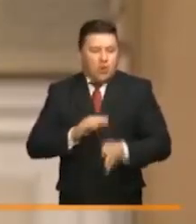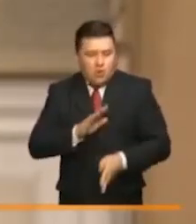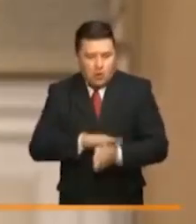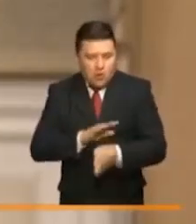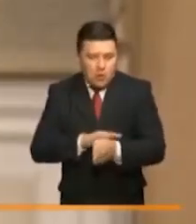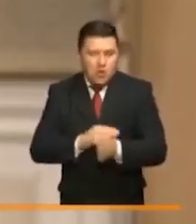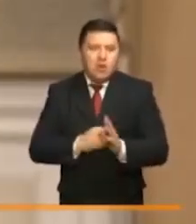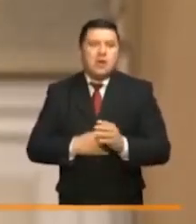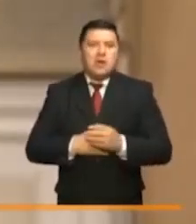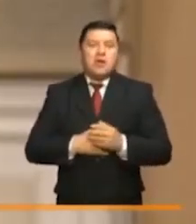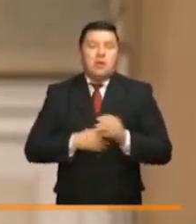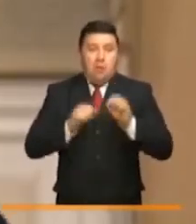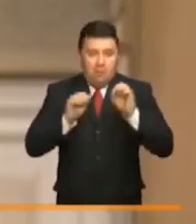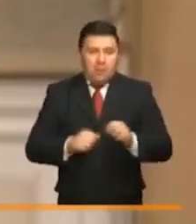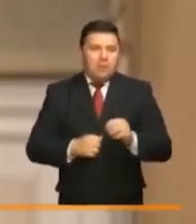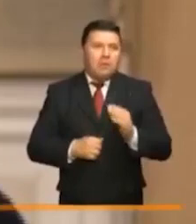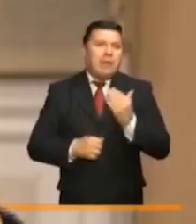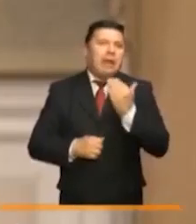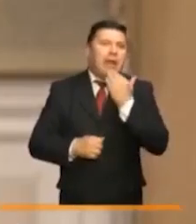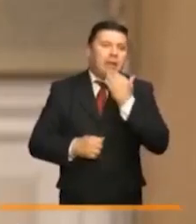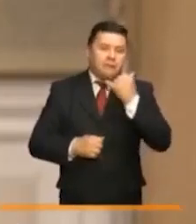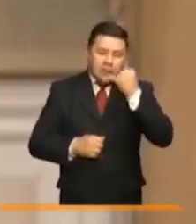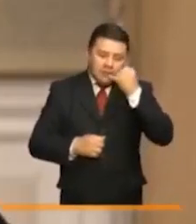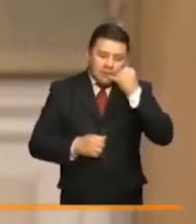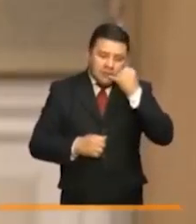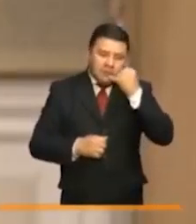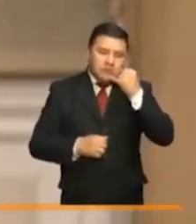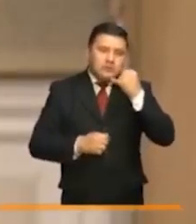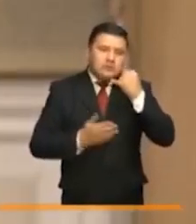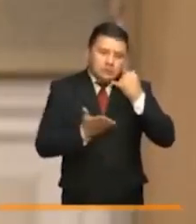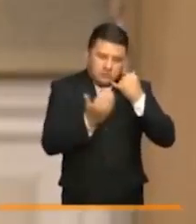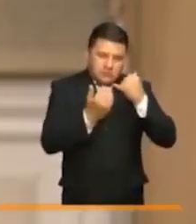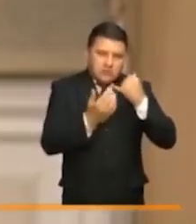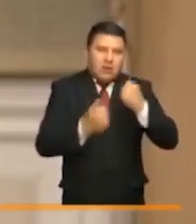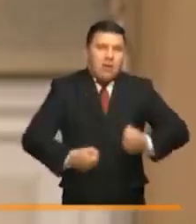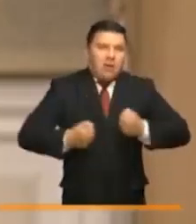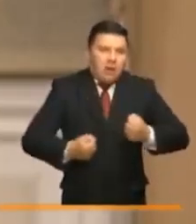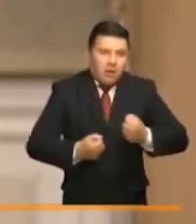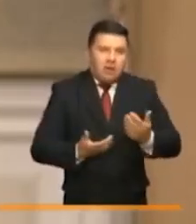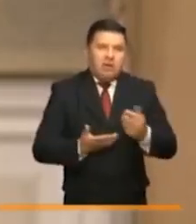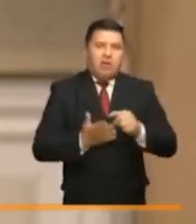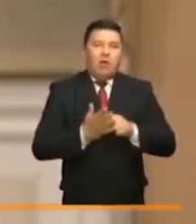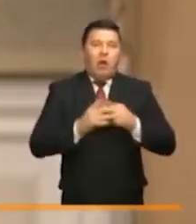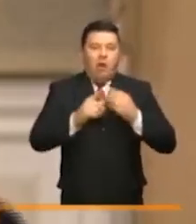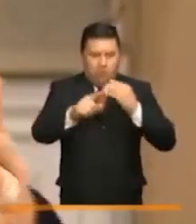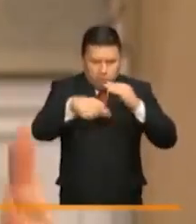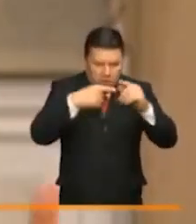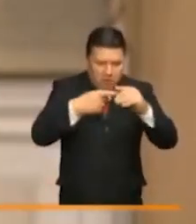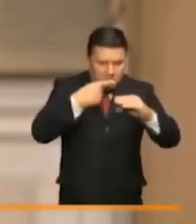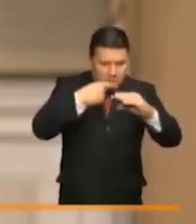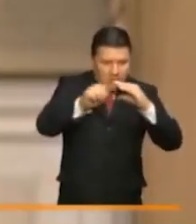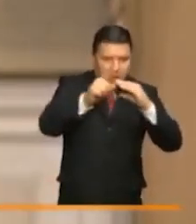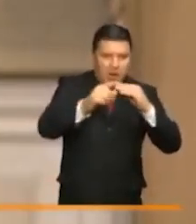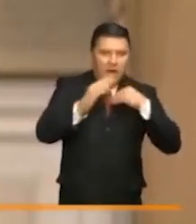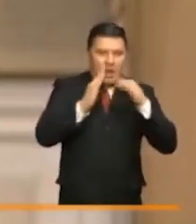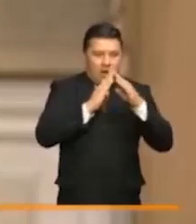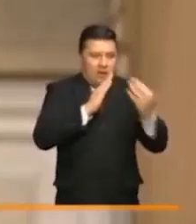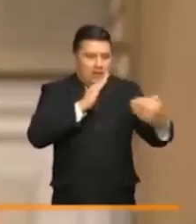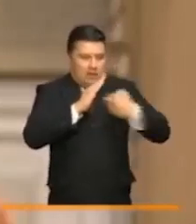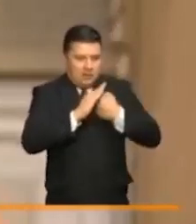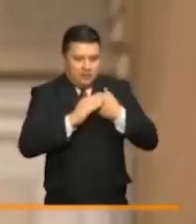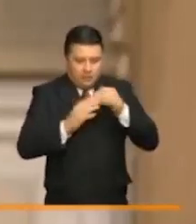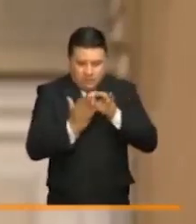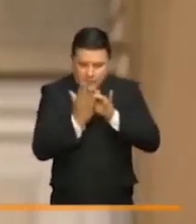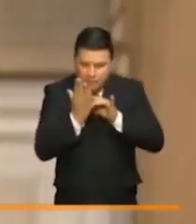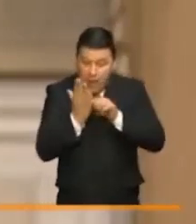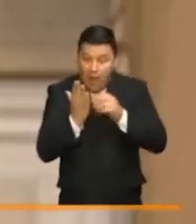seguir pudiendo pedir, por ejemplo, comida o medicamentos a través de comercio electrónico que van a llegar a nuestras casas.